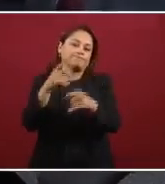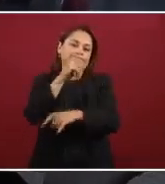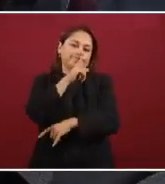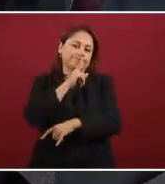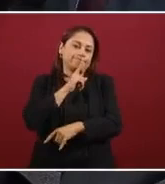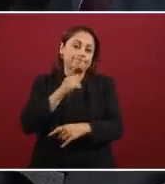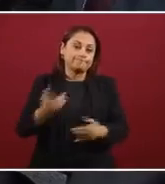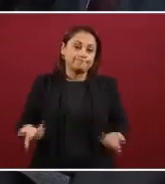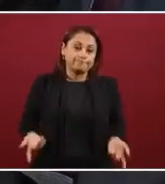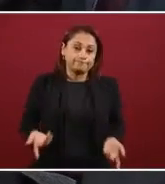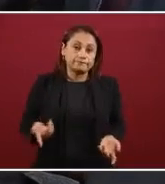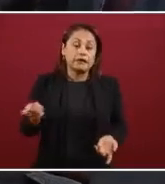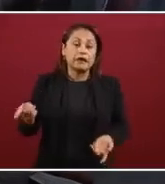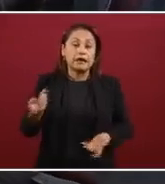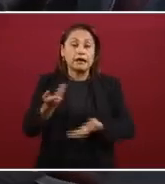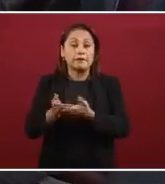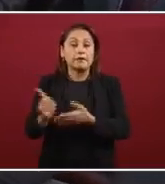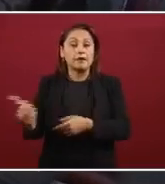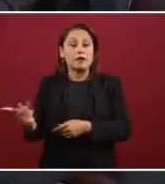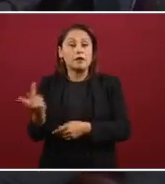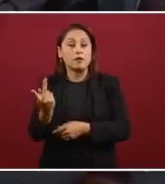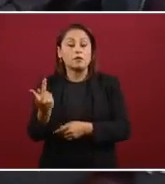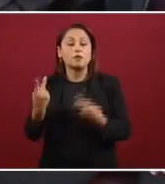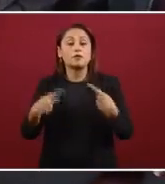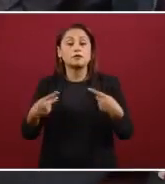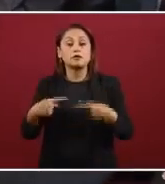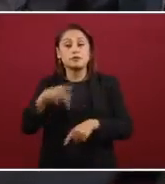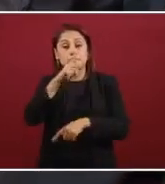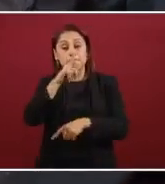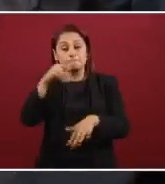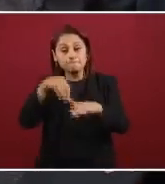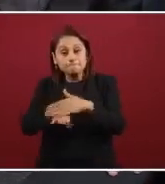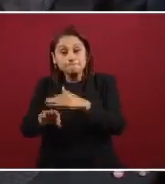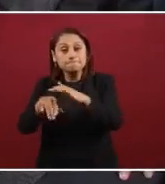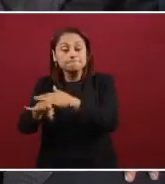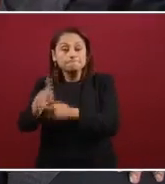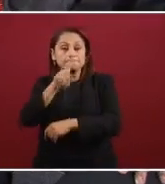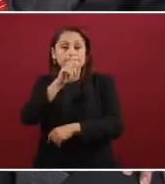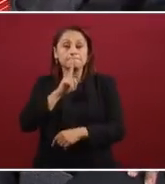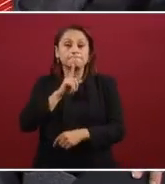porque se trata pues de una